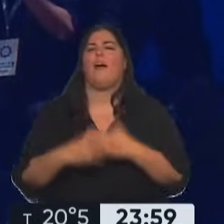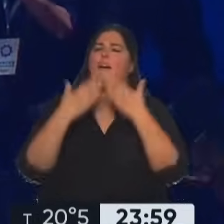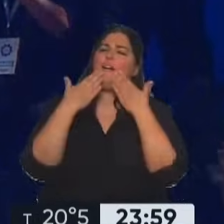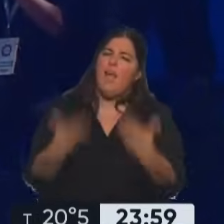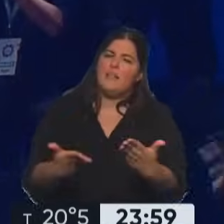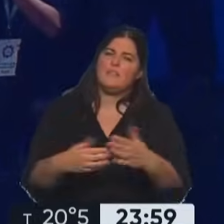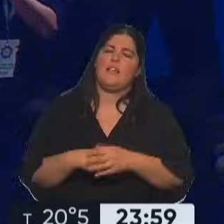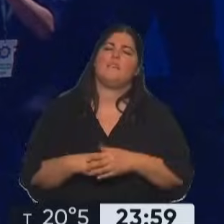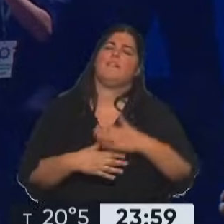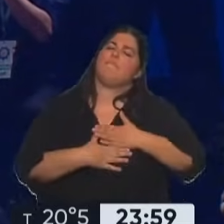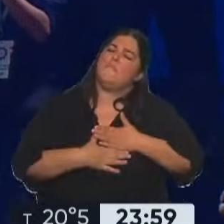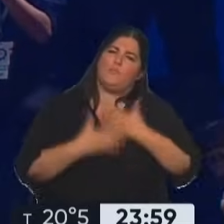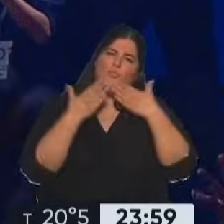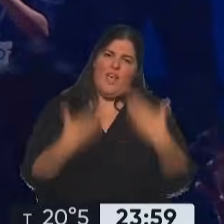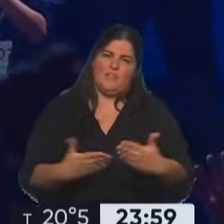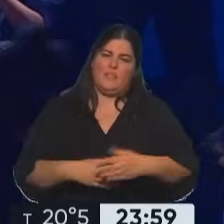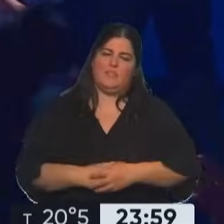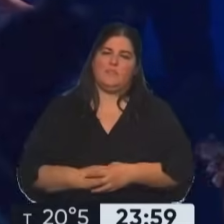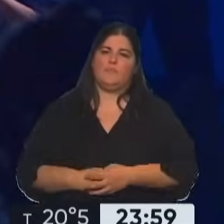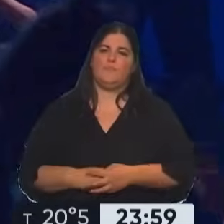Gracias de todo corazón.